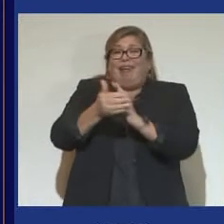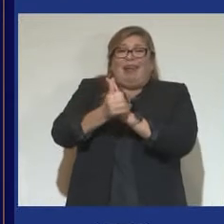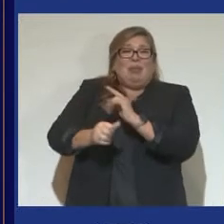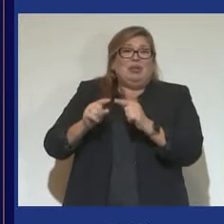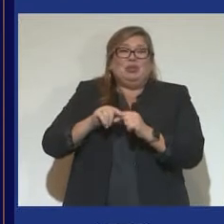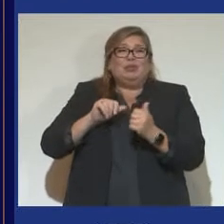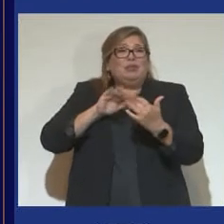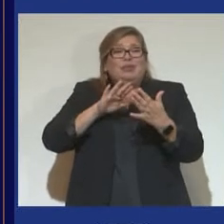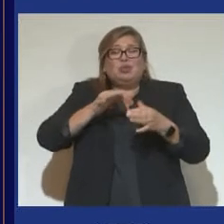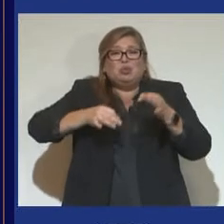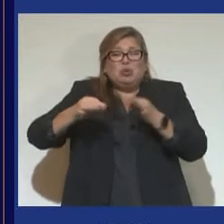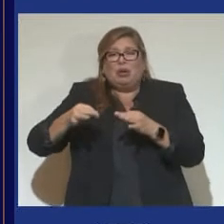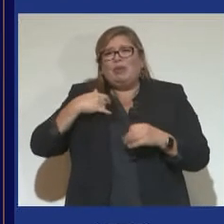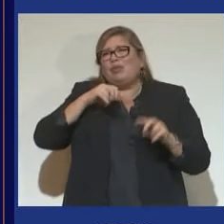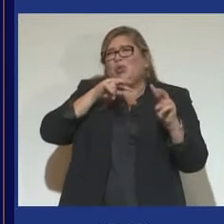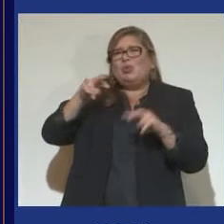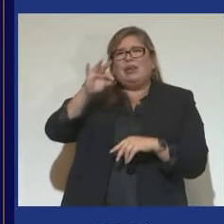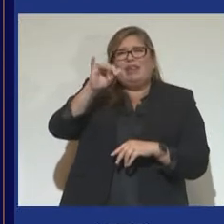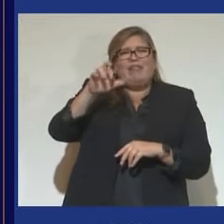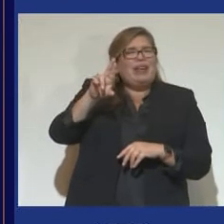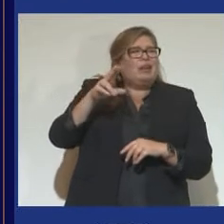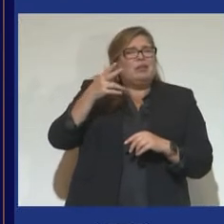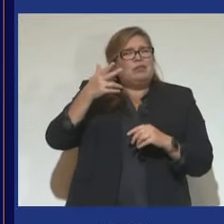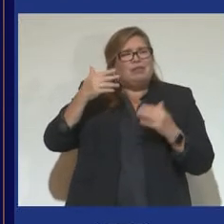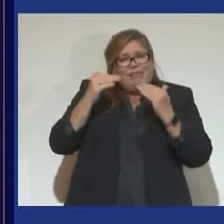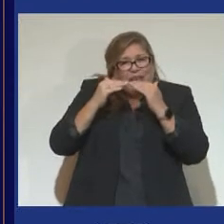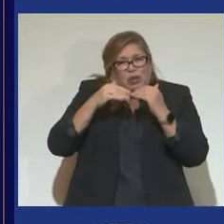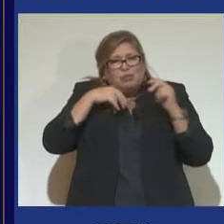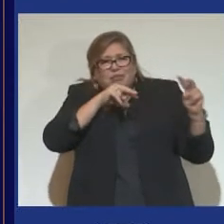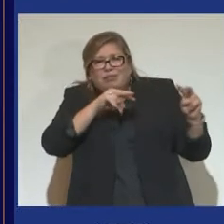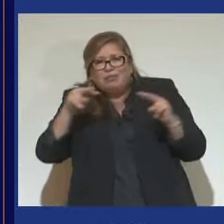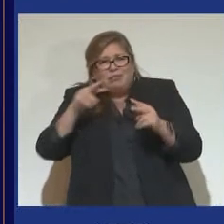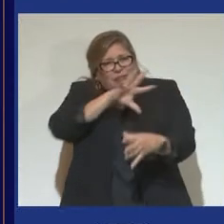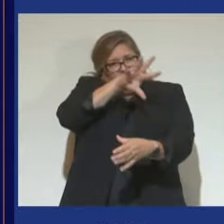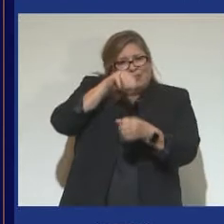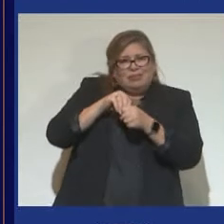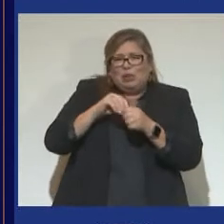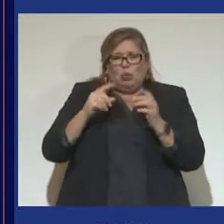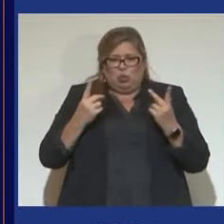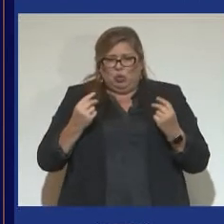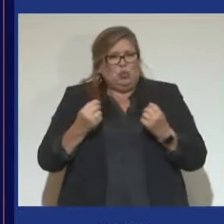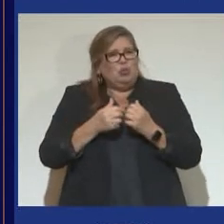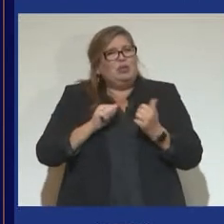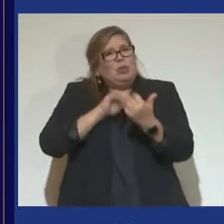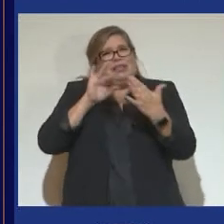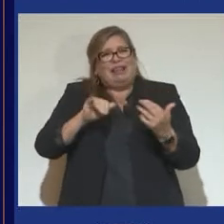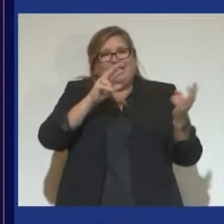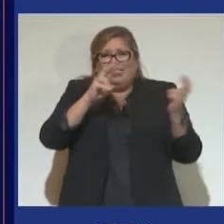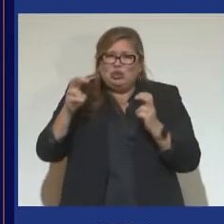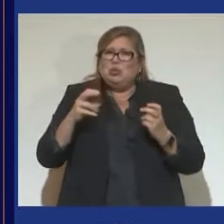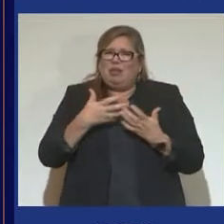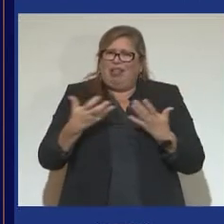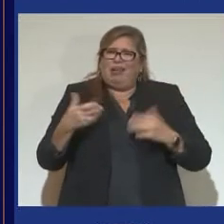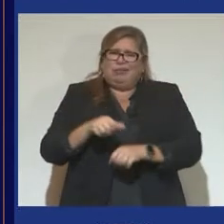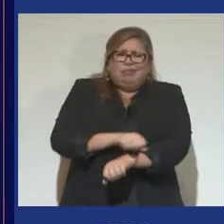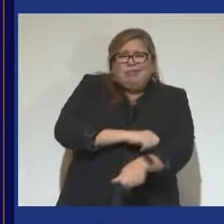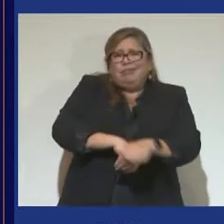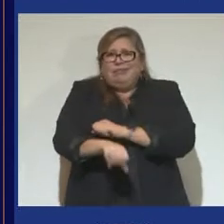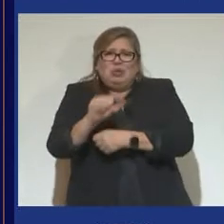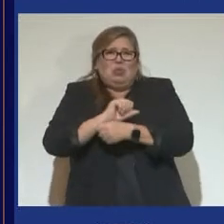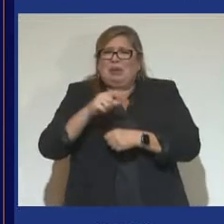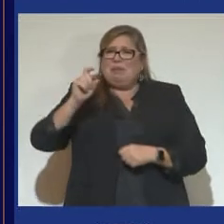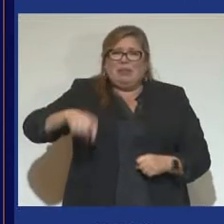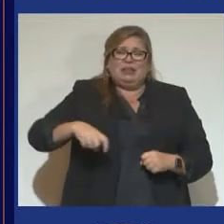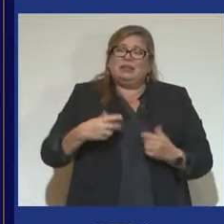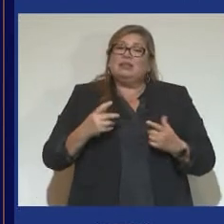población una mirada una propuesta clara trabajo que hay que hacer todavía que es